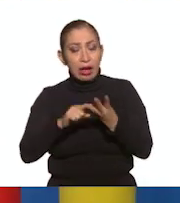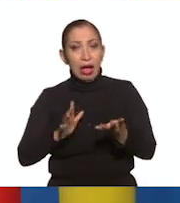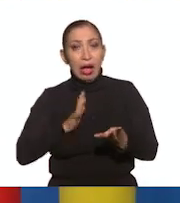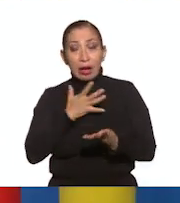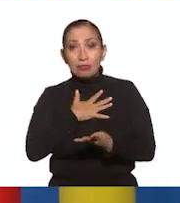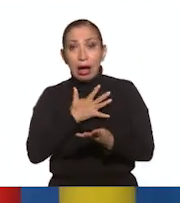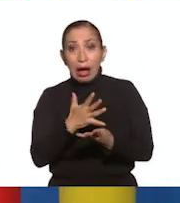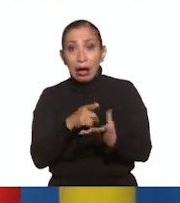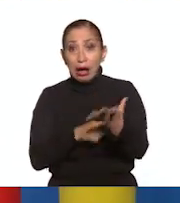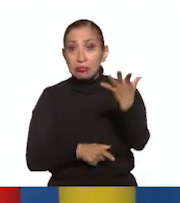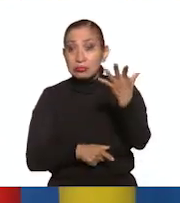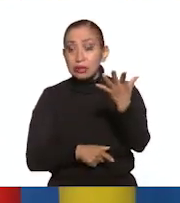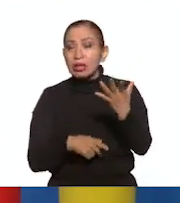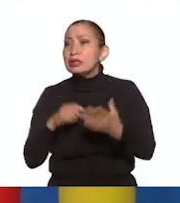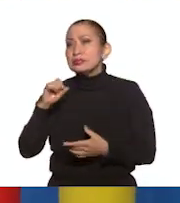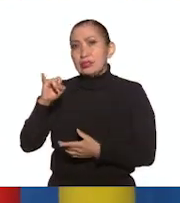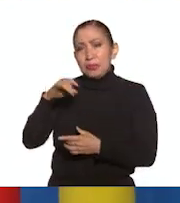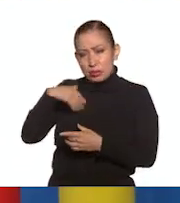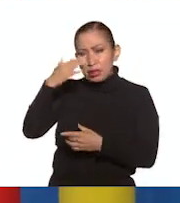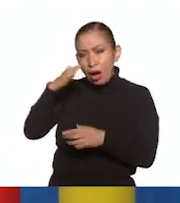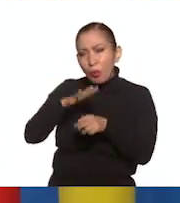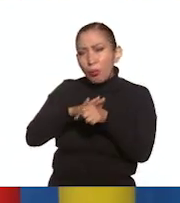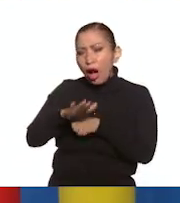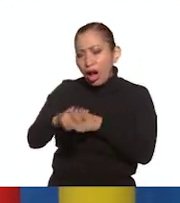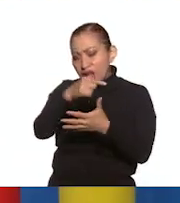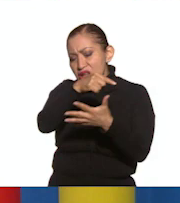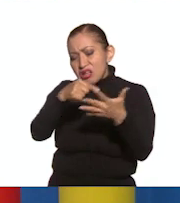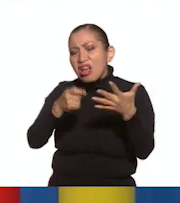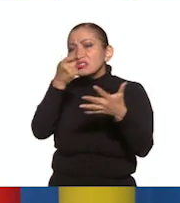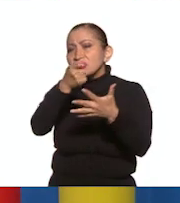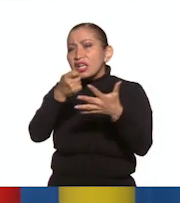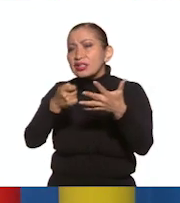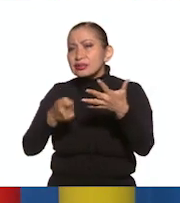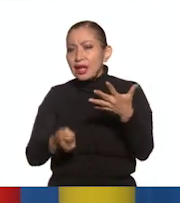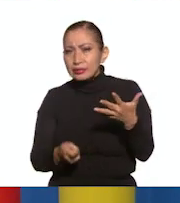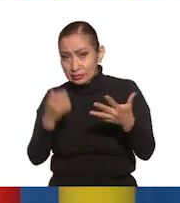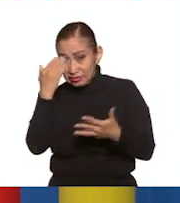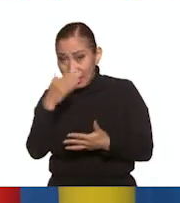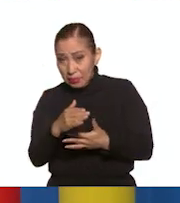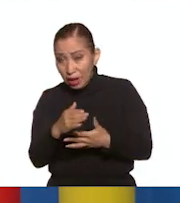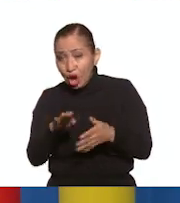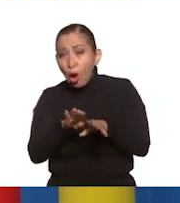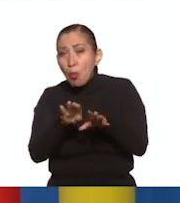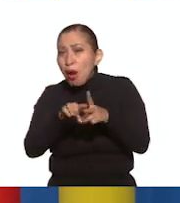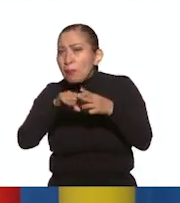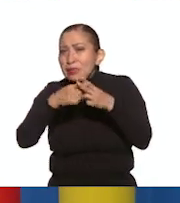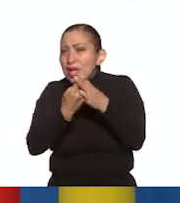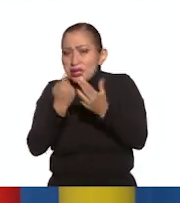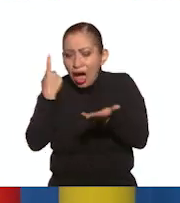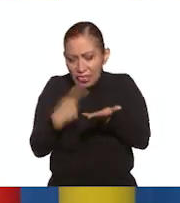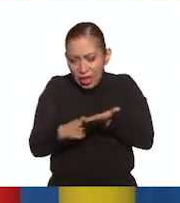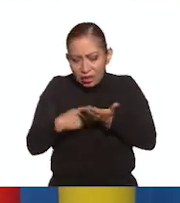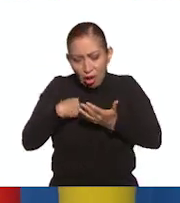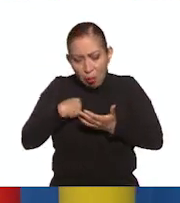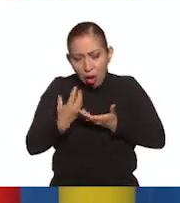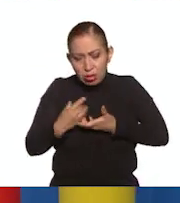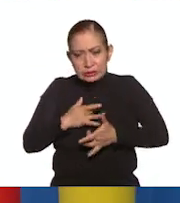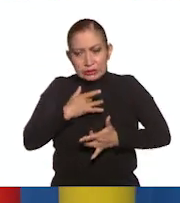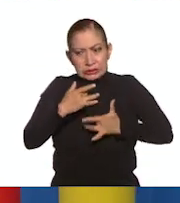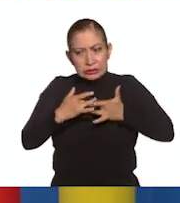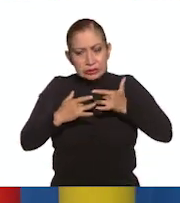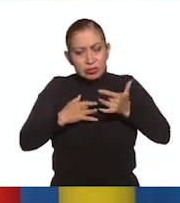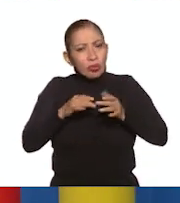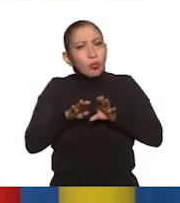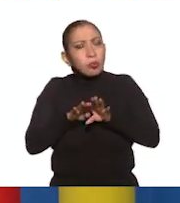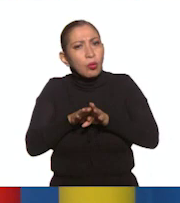¡Así es! Pero ¿ustedes saben cuáles son cada una de ellas? Es decir, ¿cómo surgen en nosotros o en qué momento las podemos